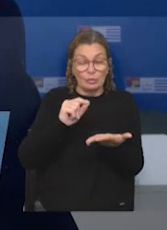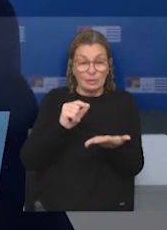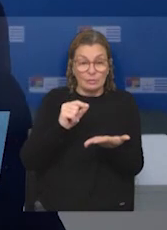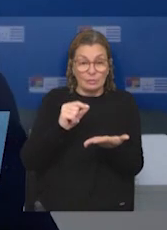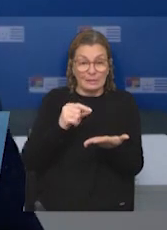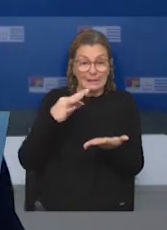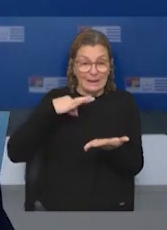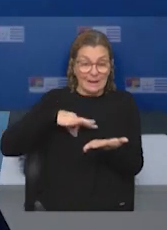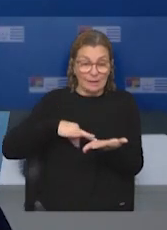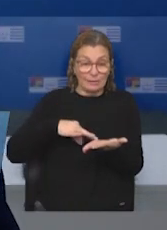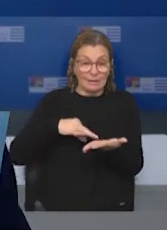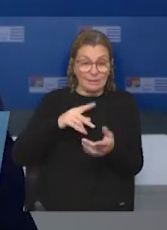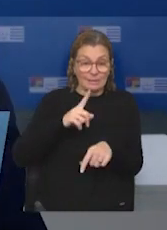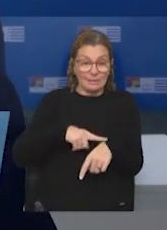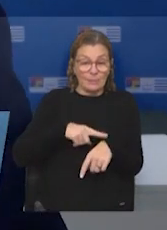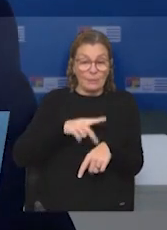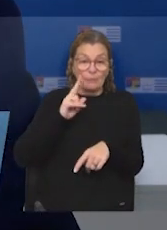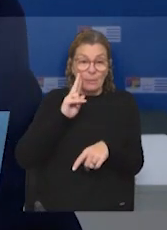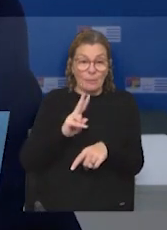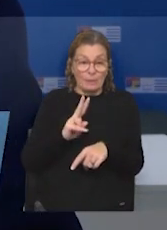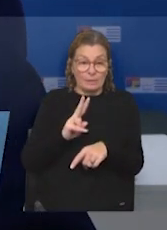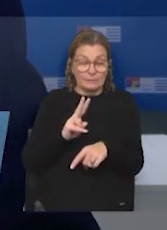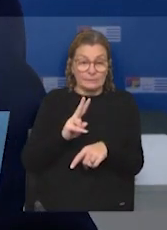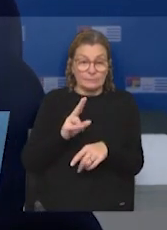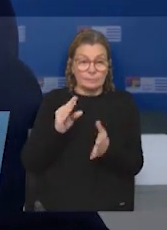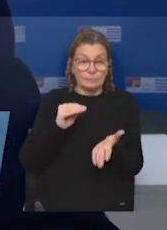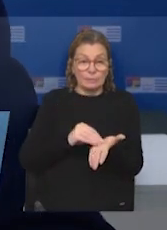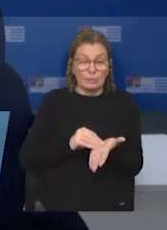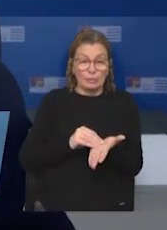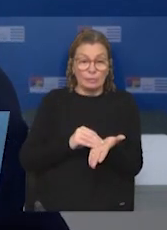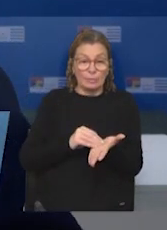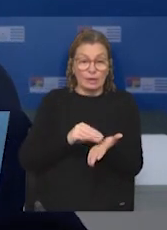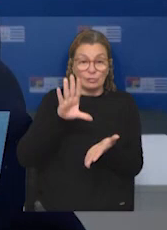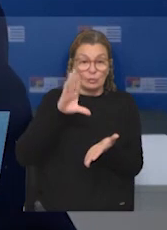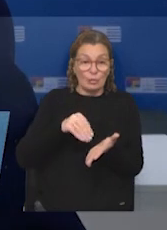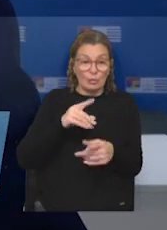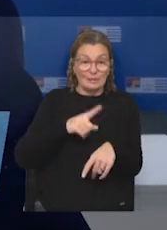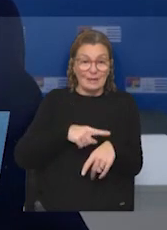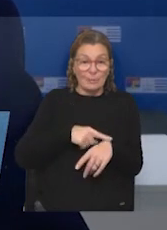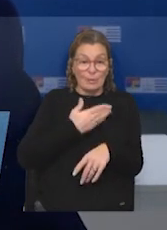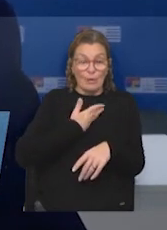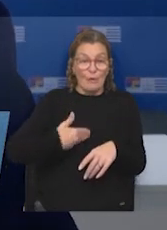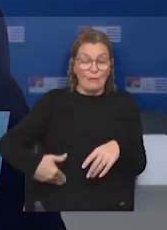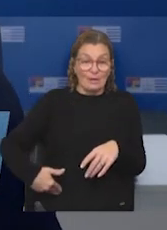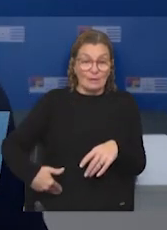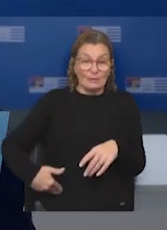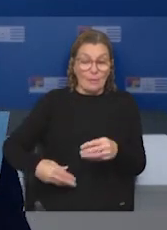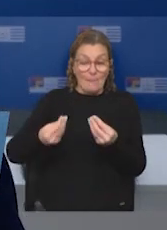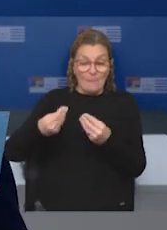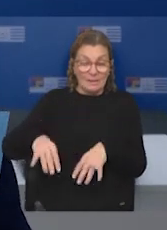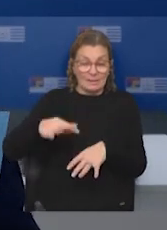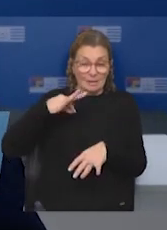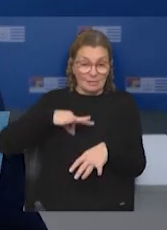dato salarial que hace tiempo que se venía manejando sobre que durante todo el periodo de gobierno Prácticamente todo el gobierno hubo pérdida